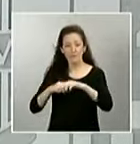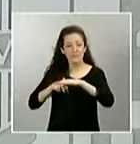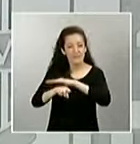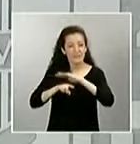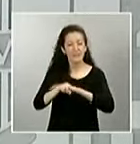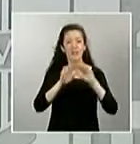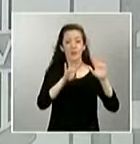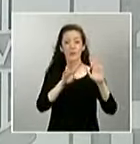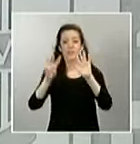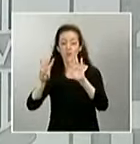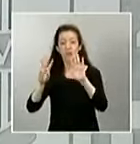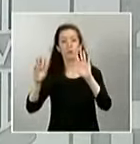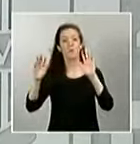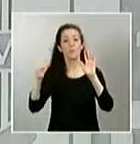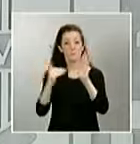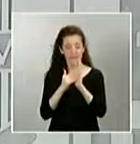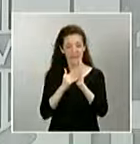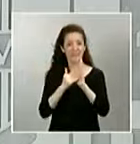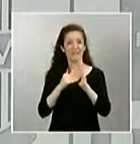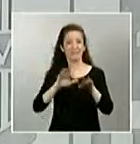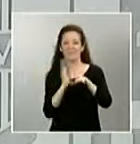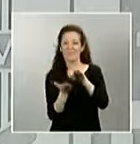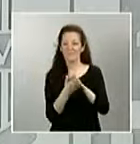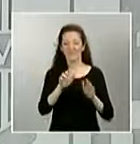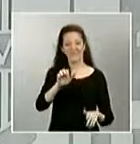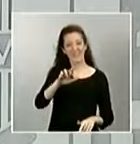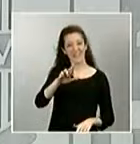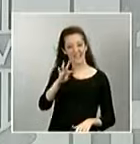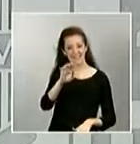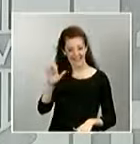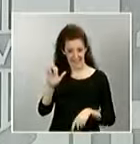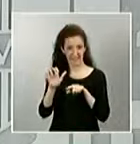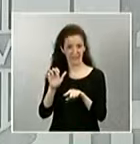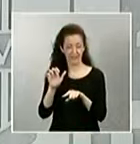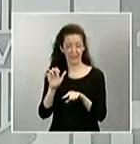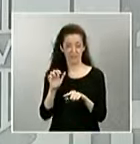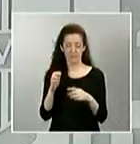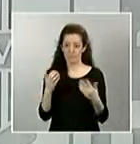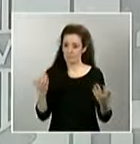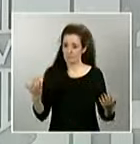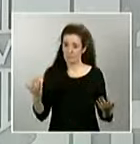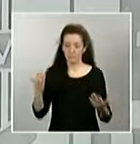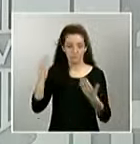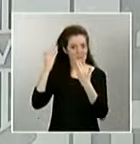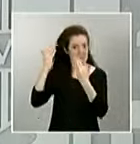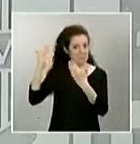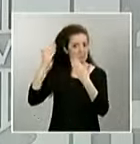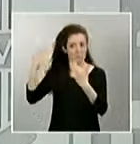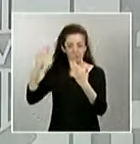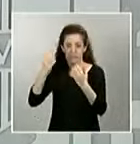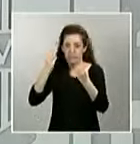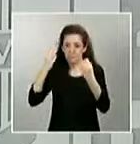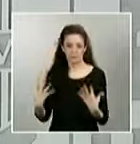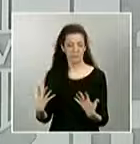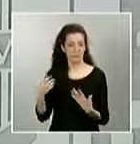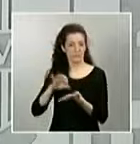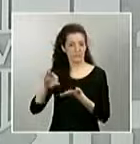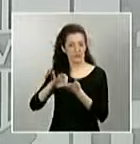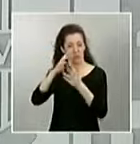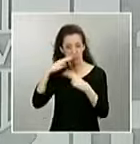de regulación de empleo. Permítanme señalar que, desde luego, felicitaciones al Servicio Público de Empleo, felicitaciones a la función